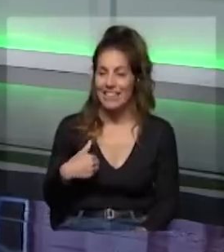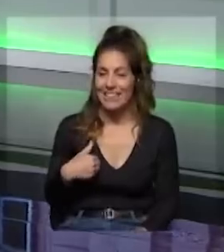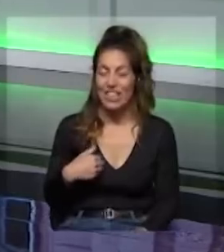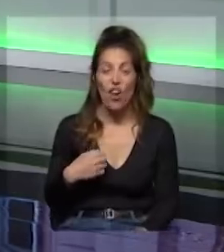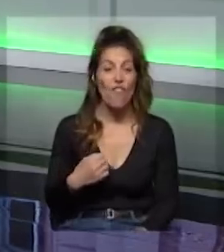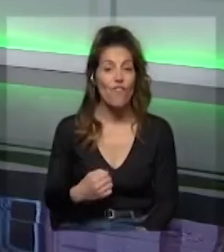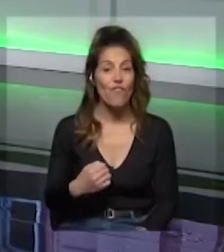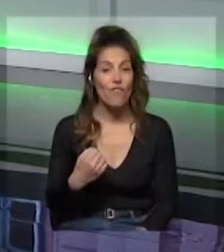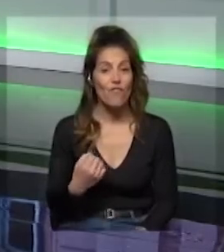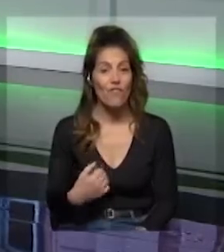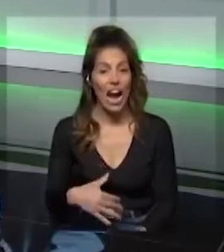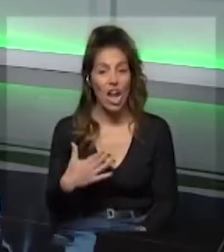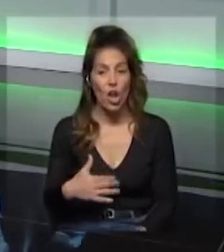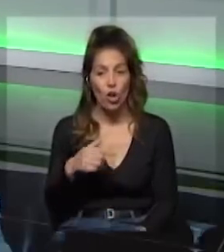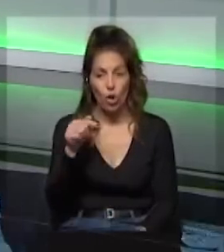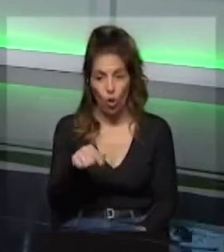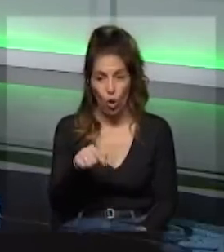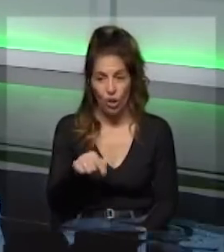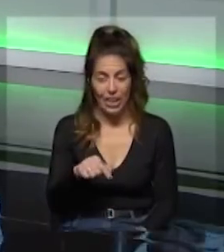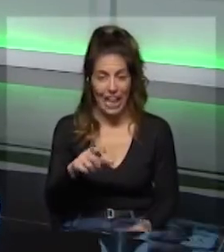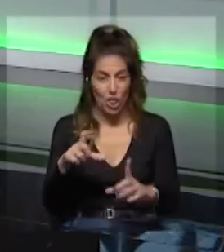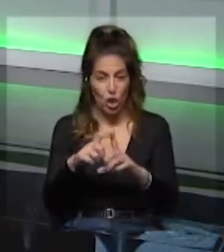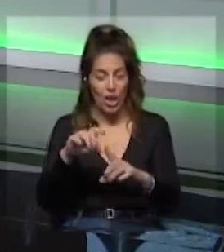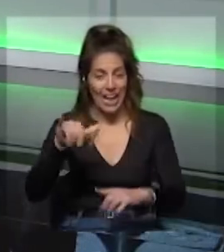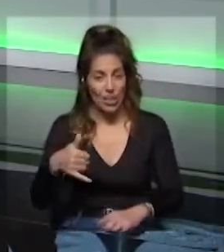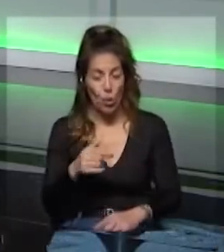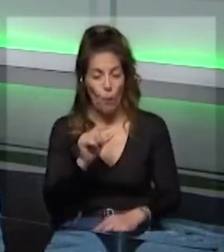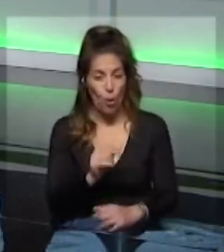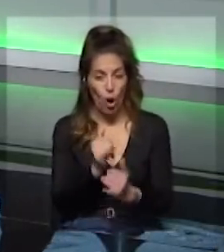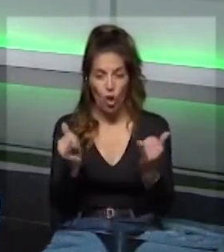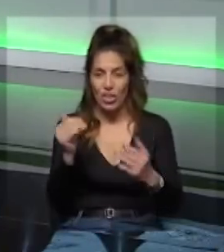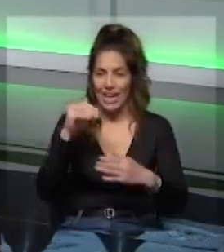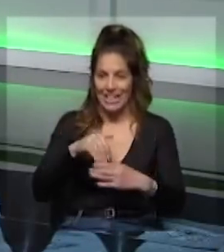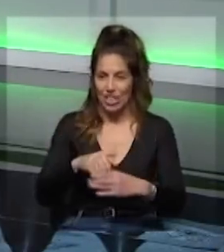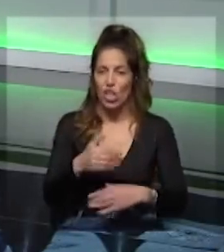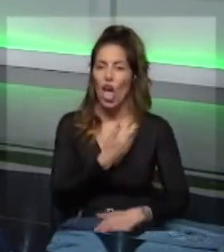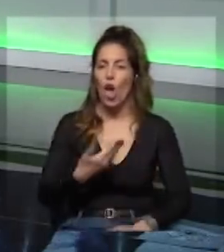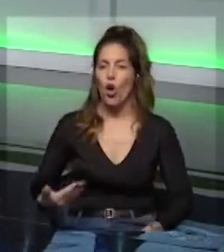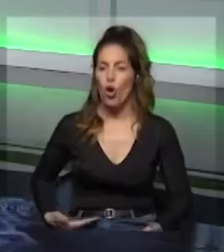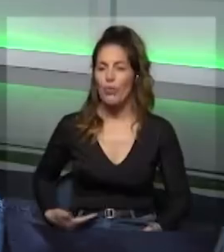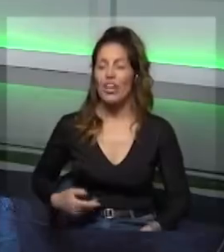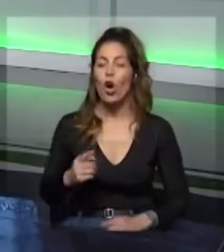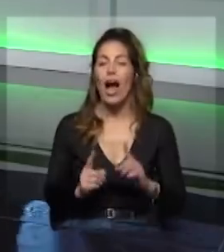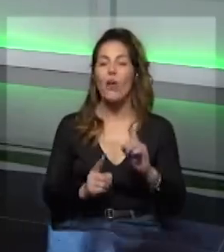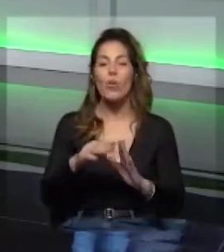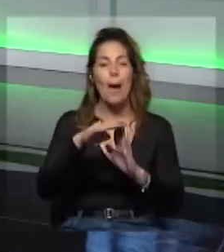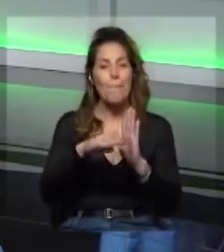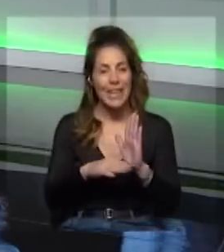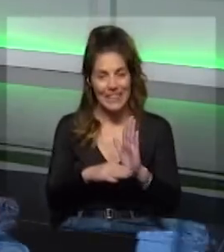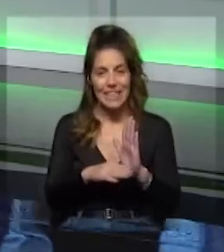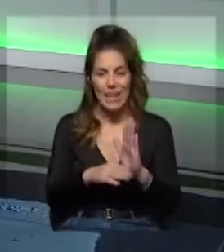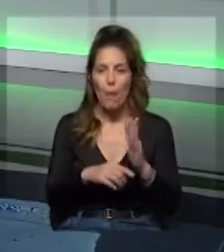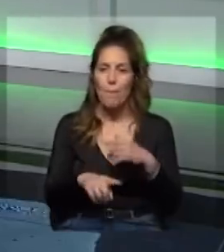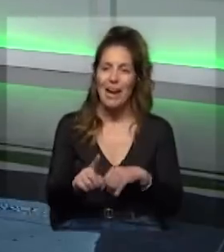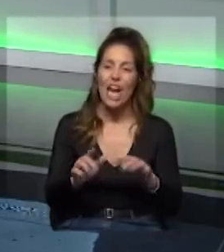valor del dólar Blue hoy en ese país a pocos días de las elecciones el gobierno ha tomado algunas medidas para tratar